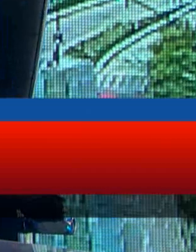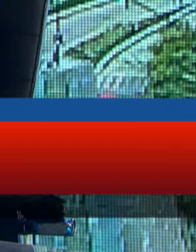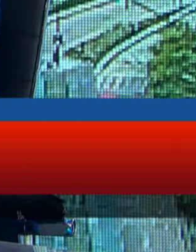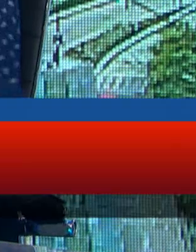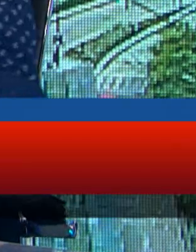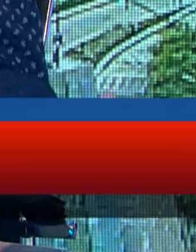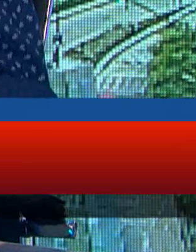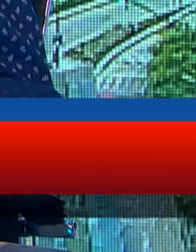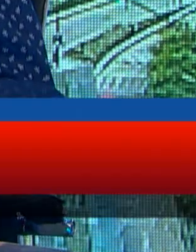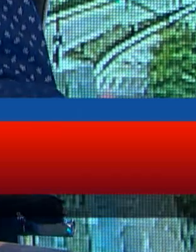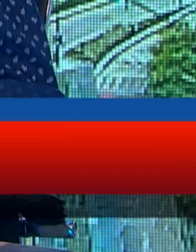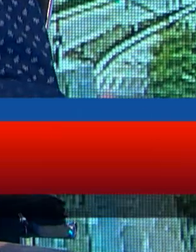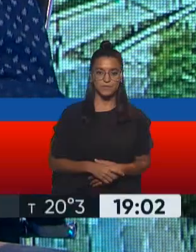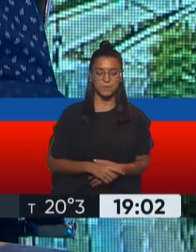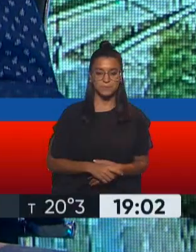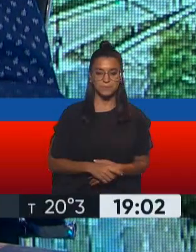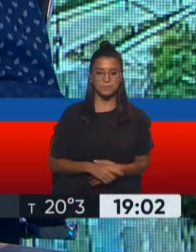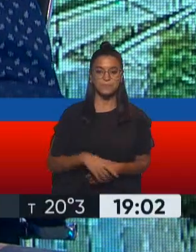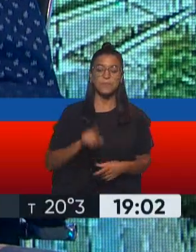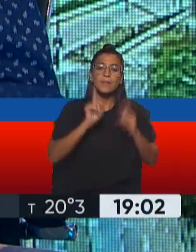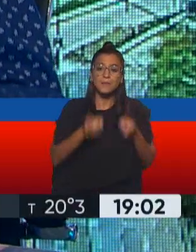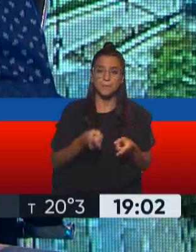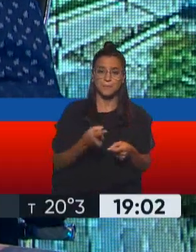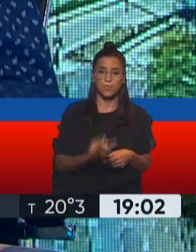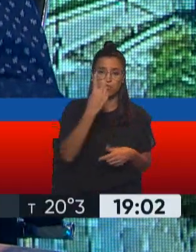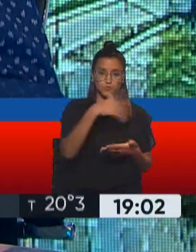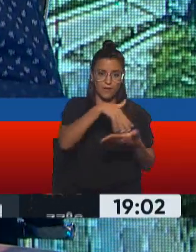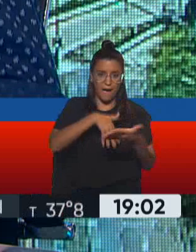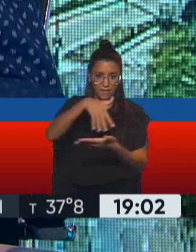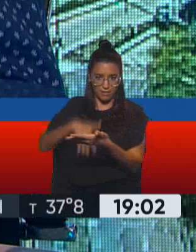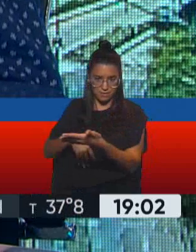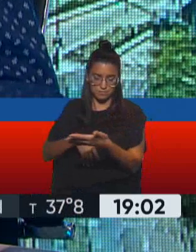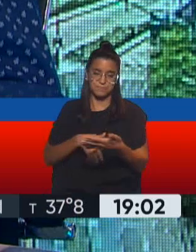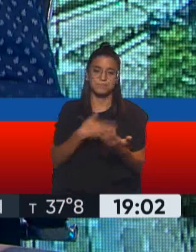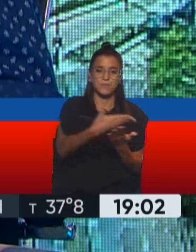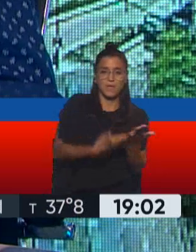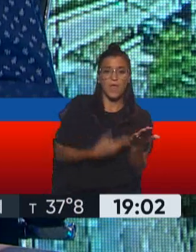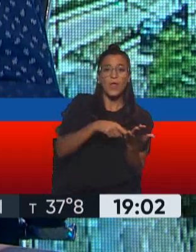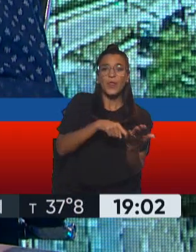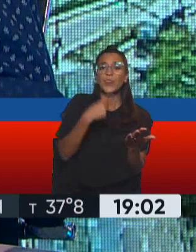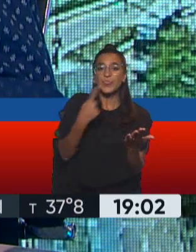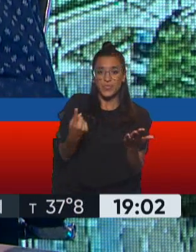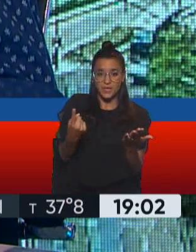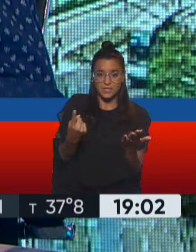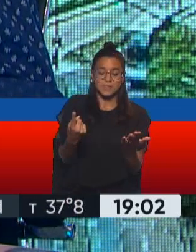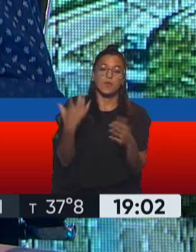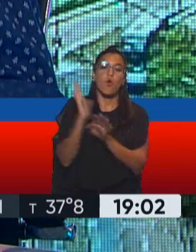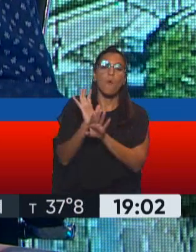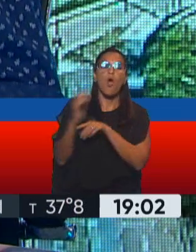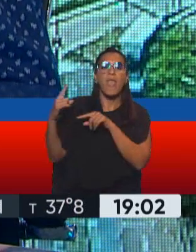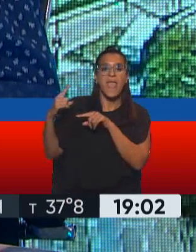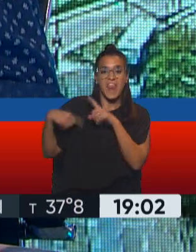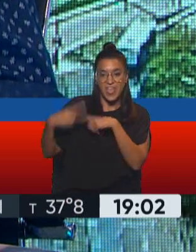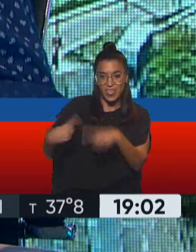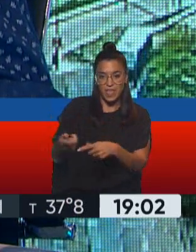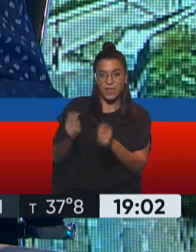Eso por un lado. Por otra parte, él deja dos cartas en las cuales manifiesta que mi heredero, dice